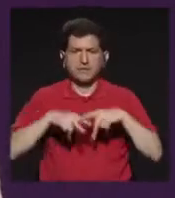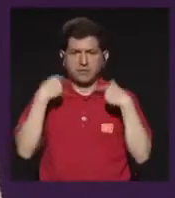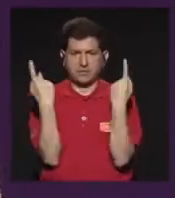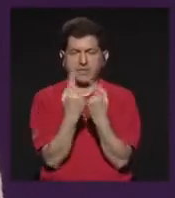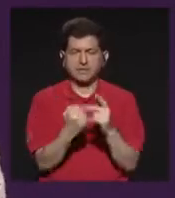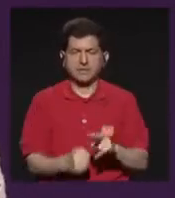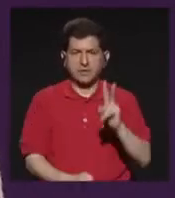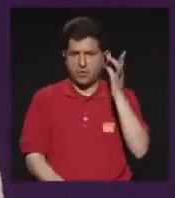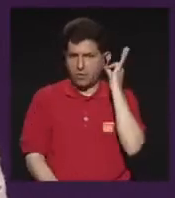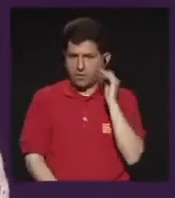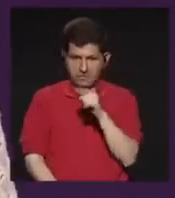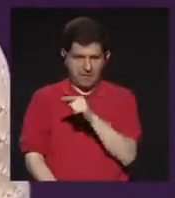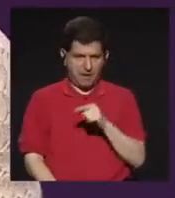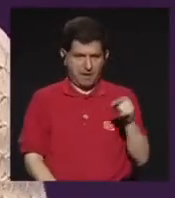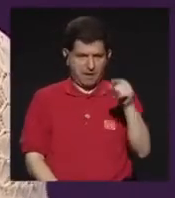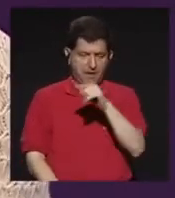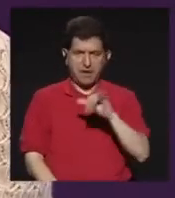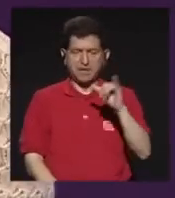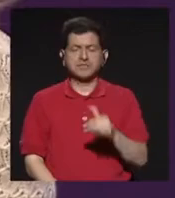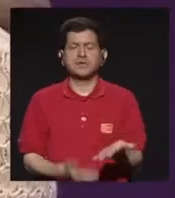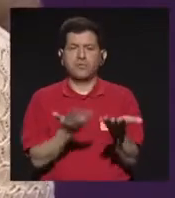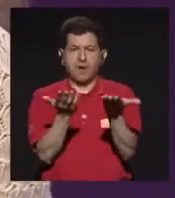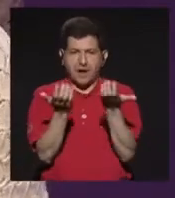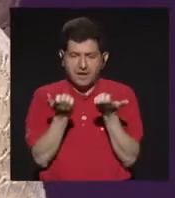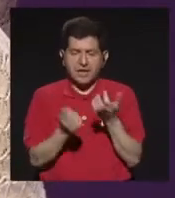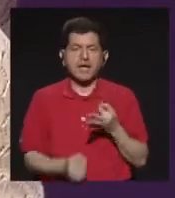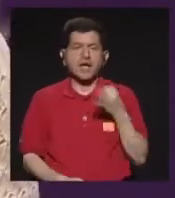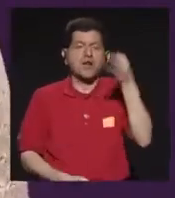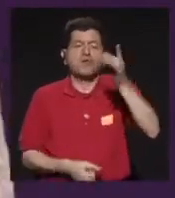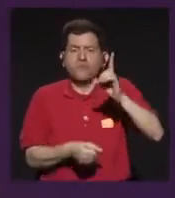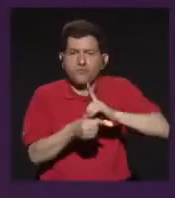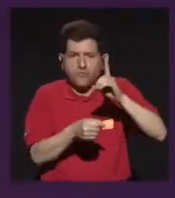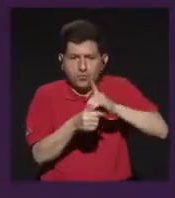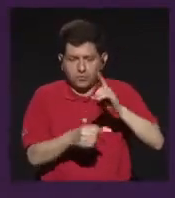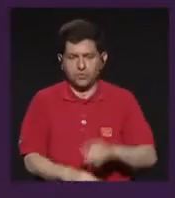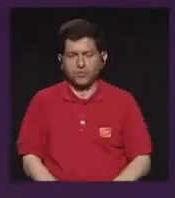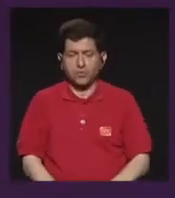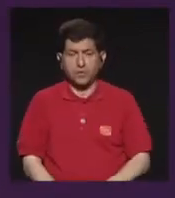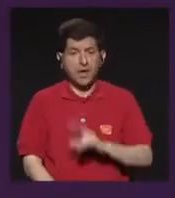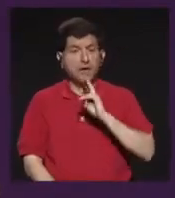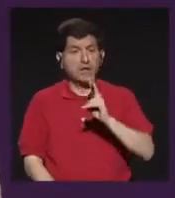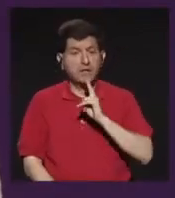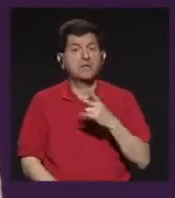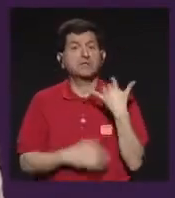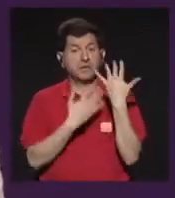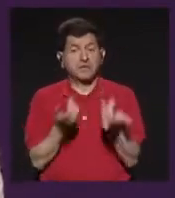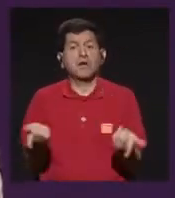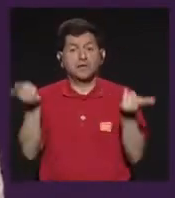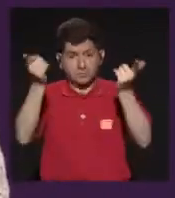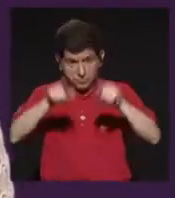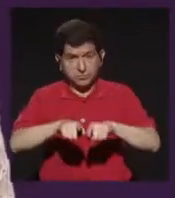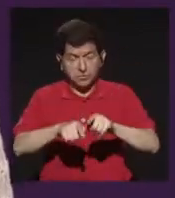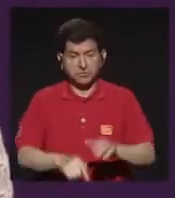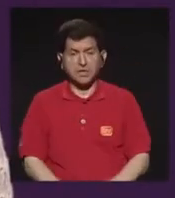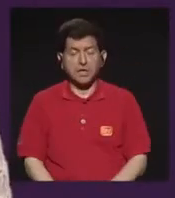las compañeras aquí que están aspirando a diputadas, futuras diputadas, y esperemos que de verdad se dé,